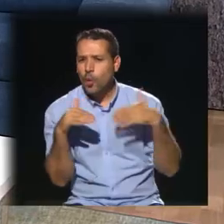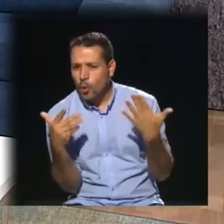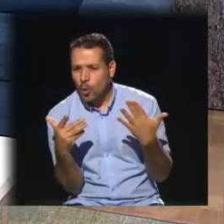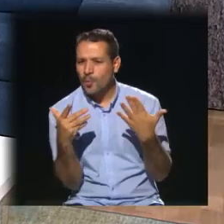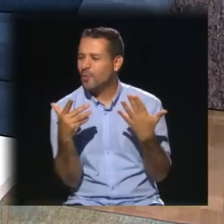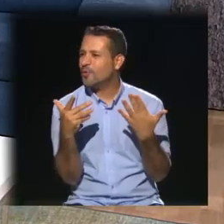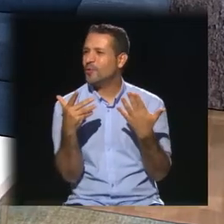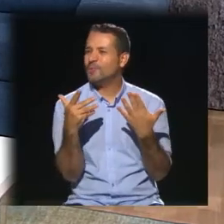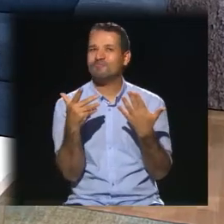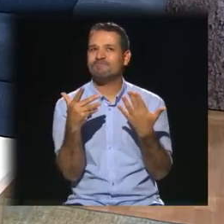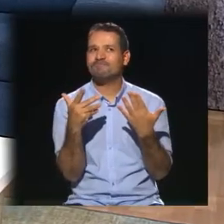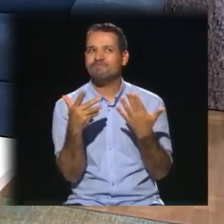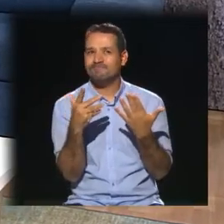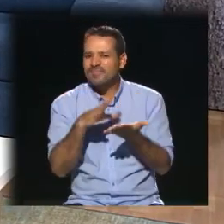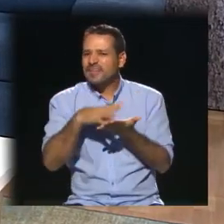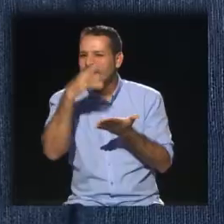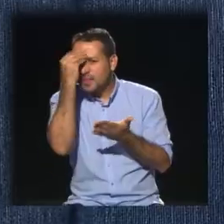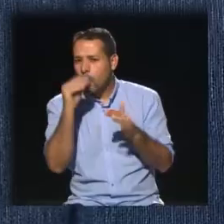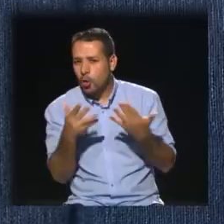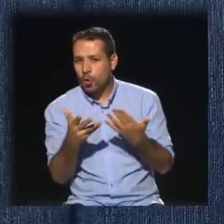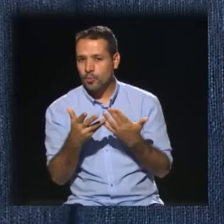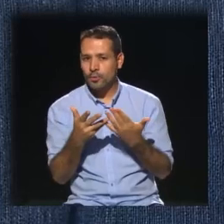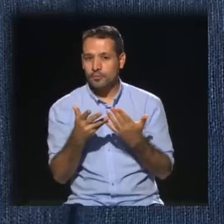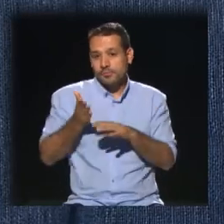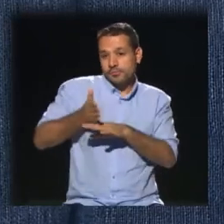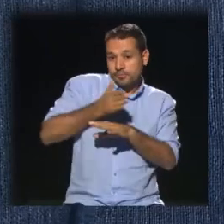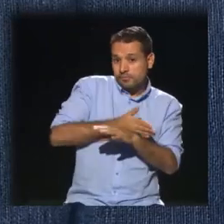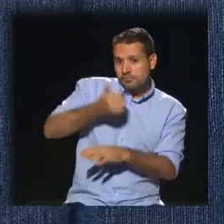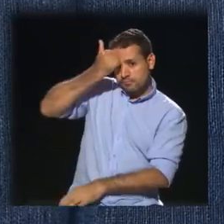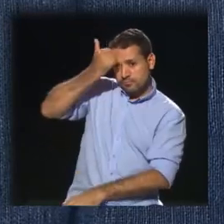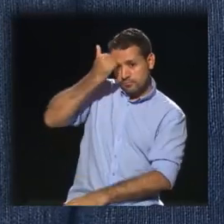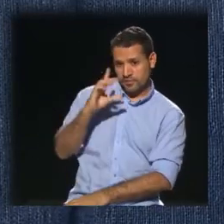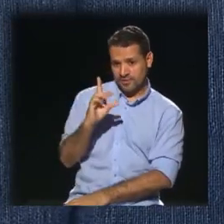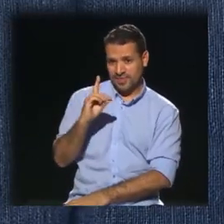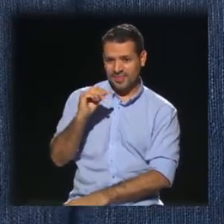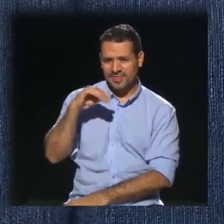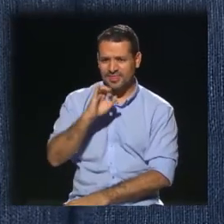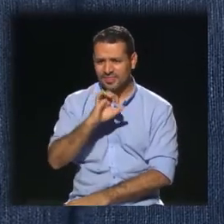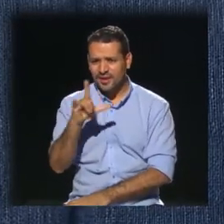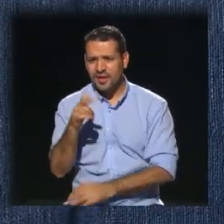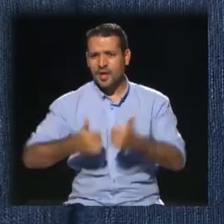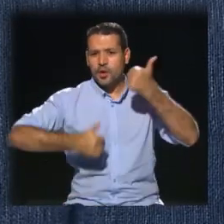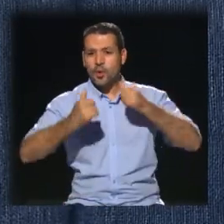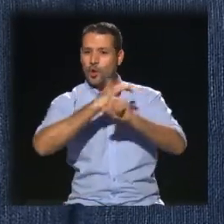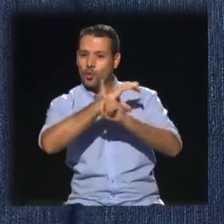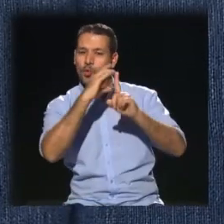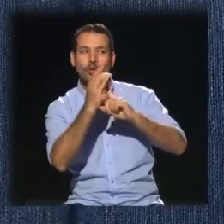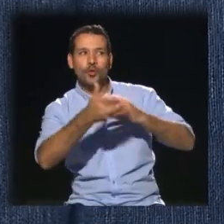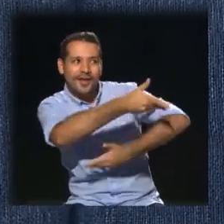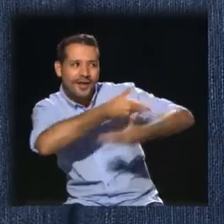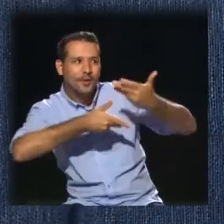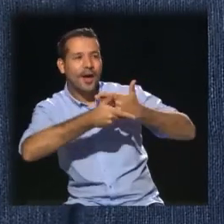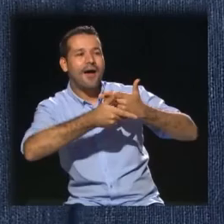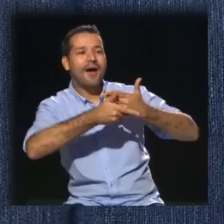Sí, yo creo que el papel de la educación, lo decía Daniel, el profe Daniel, es socializar los valores de la cultura. Es